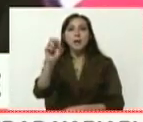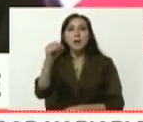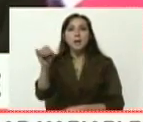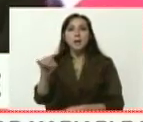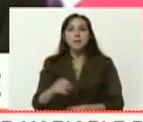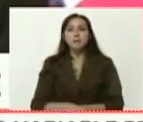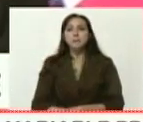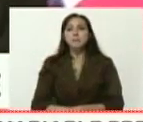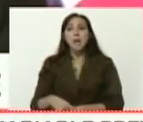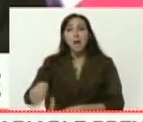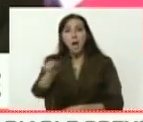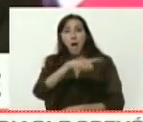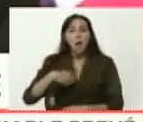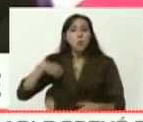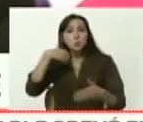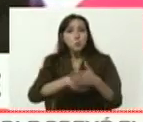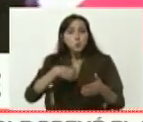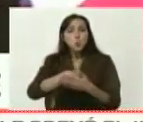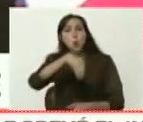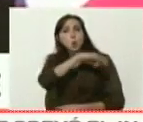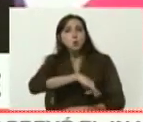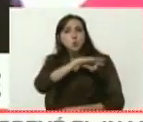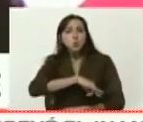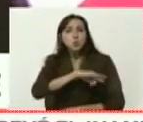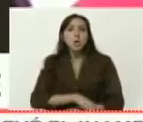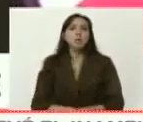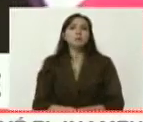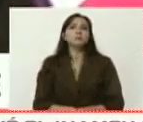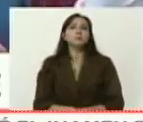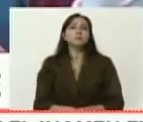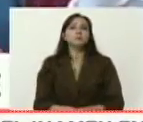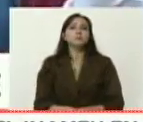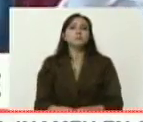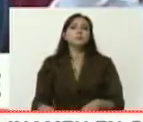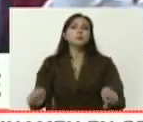guerreros y luchadores sociales como...